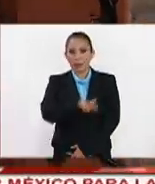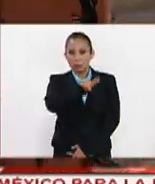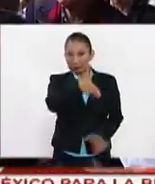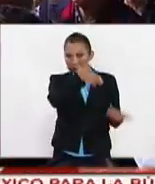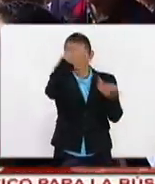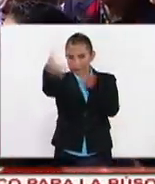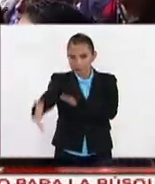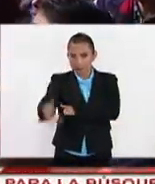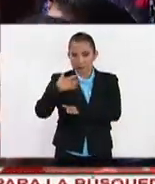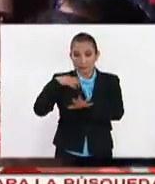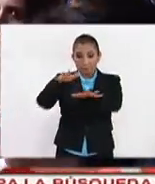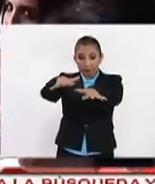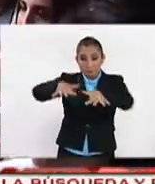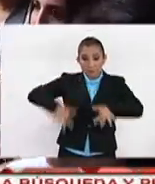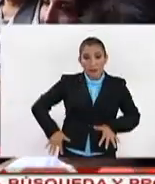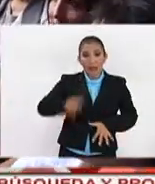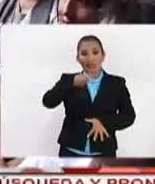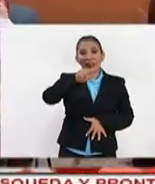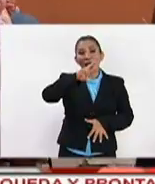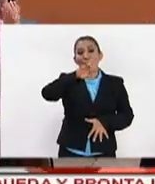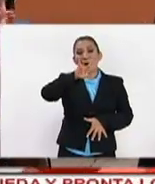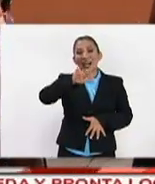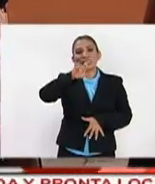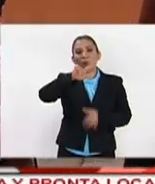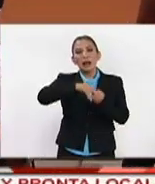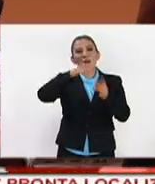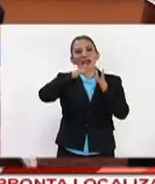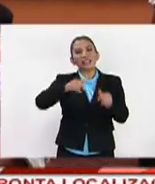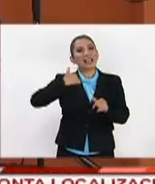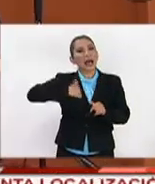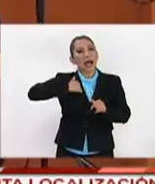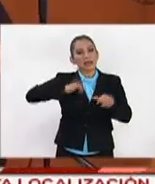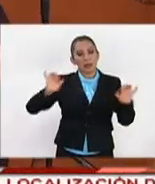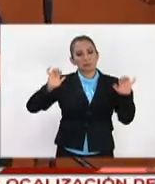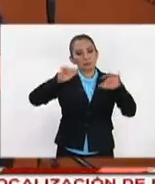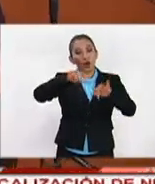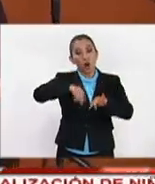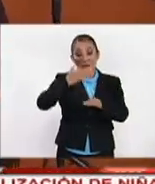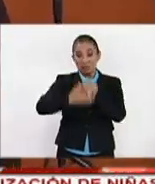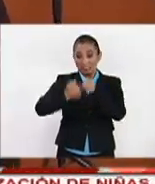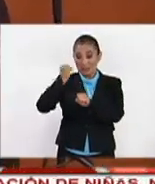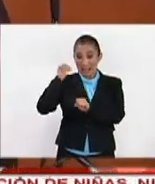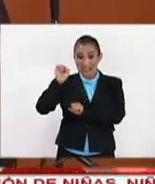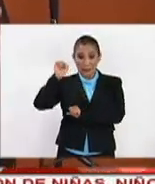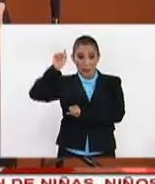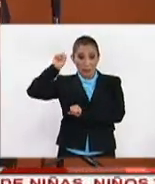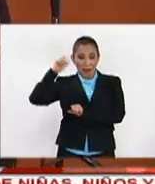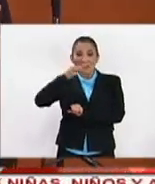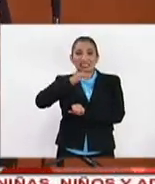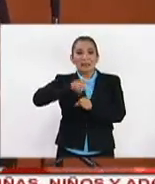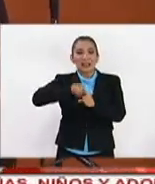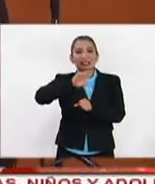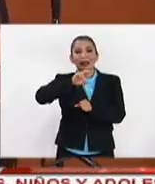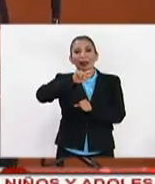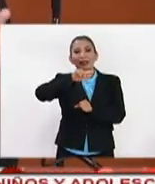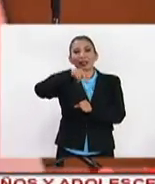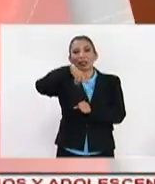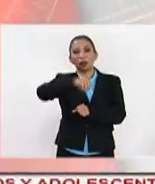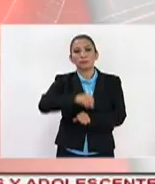Más adelante, espectáculos de Taiwán, Eslovaquia, Francia y Canadá se presentaron este fin de semana en el Festival